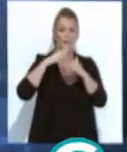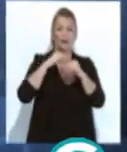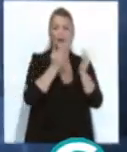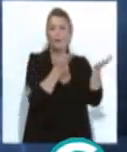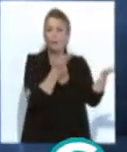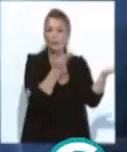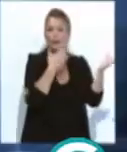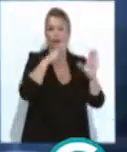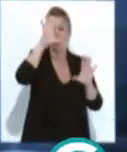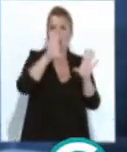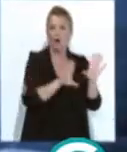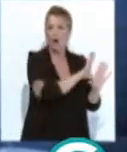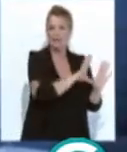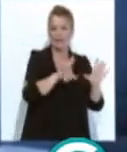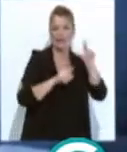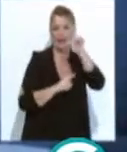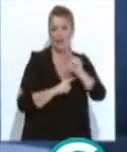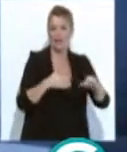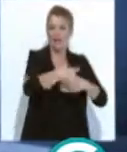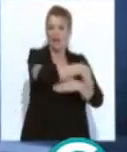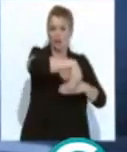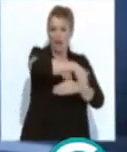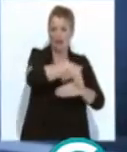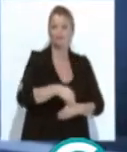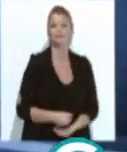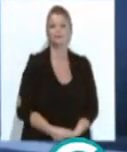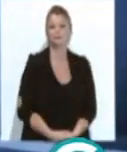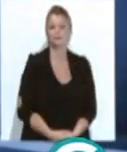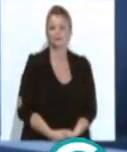vientos serán del oeste en el litoral.